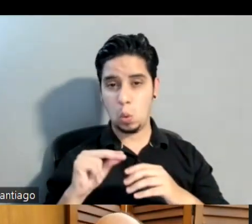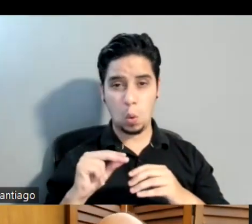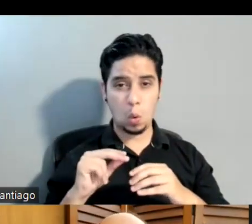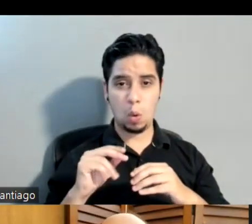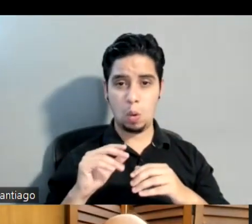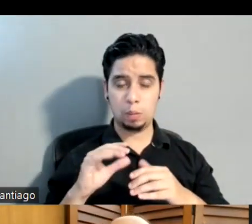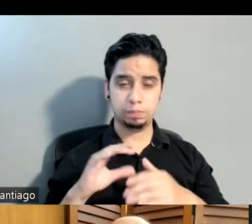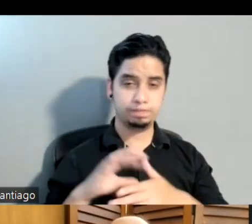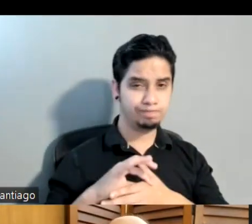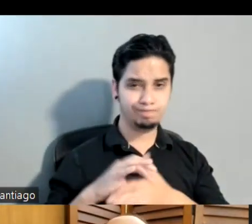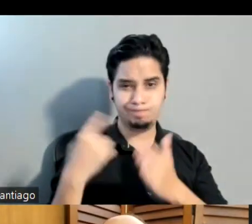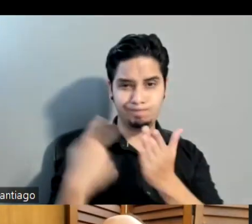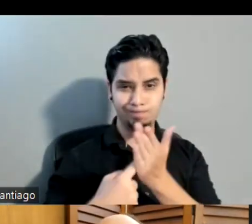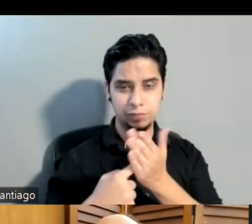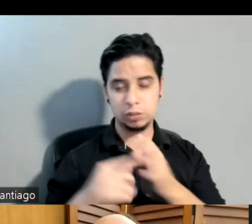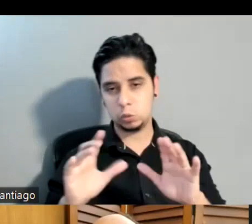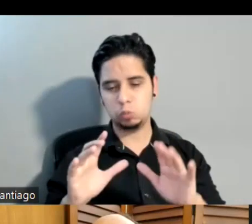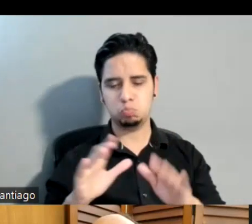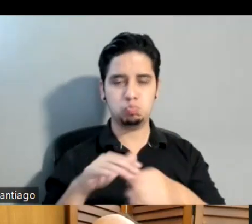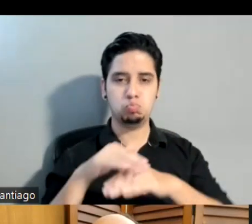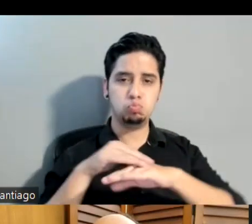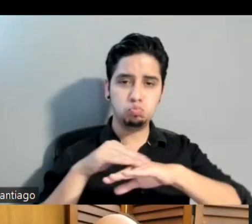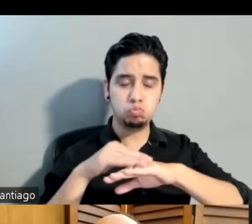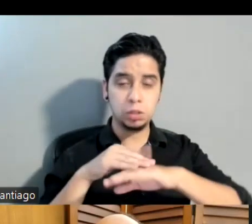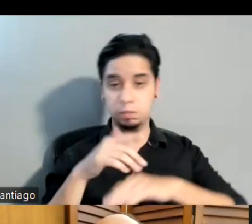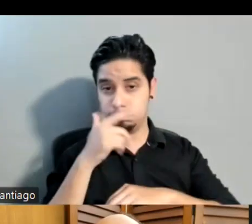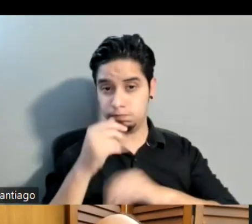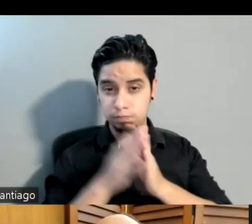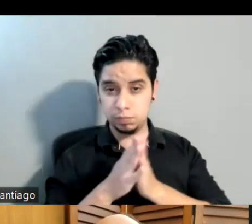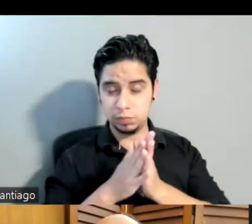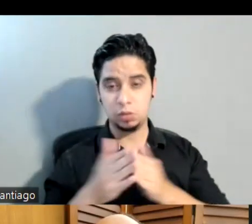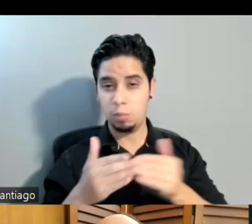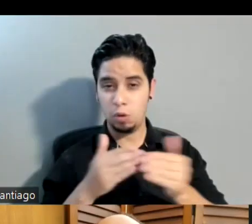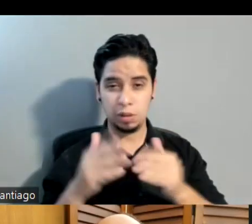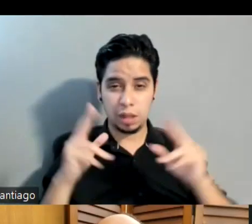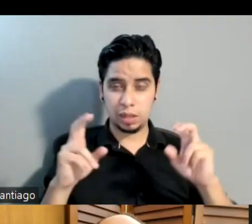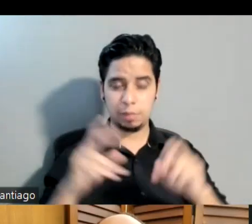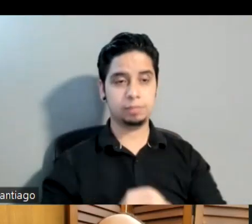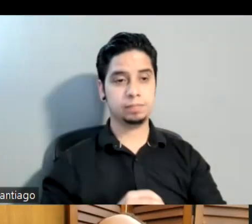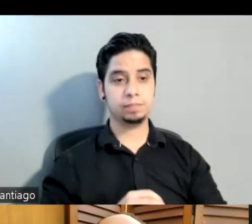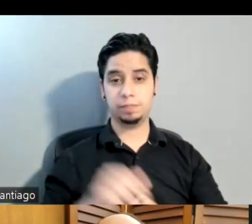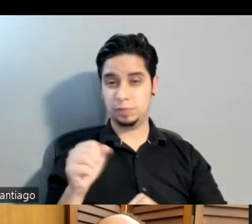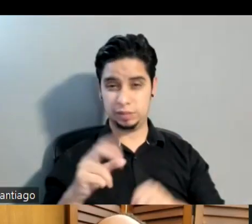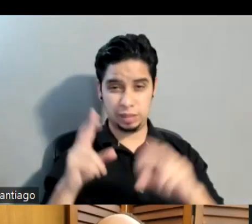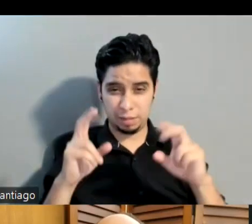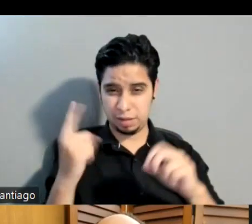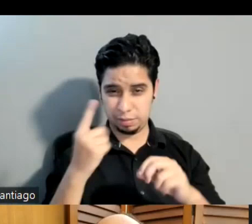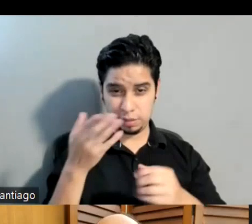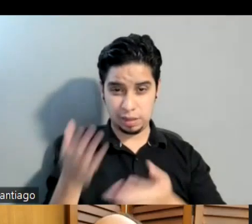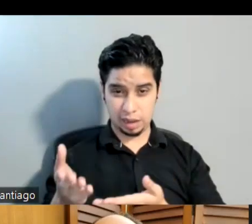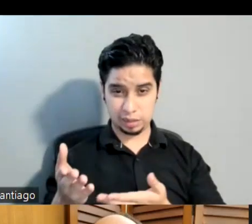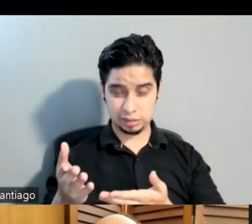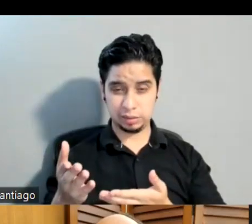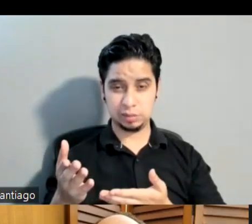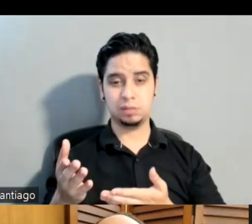Es interesante, pero porque me imagino, o sea, independientemente del tema, ¿verdad? O sea, el tema siempre va a estar ahí, soslayado, va a